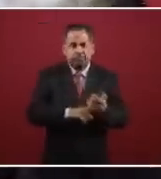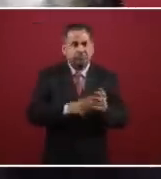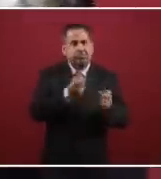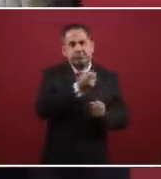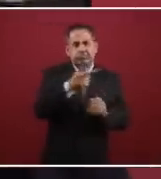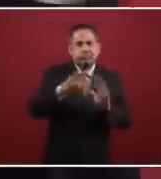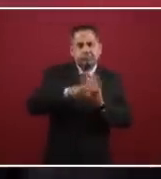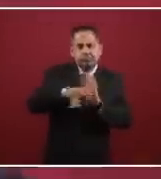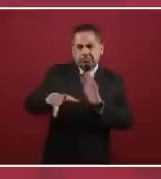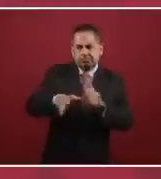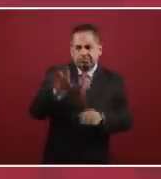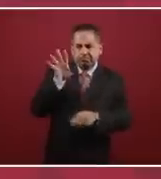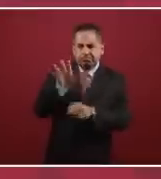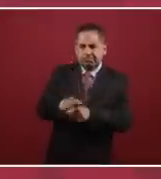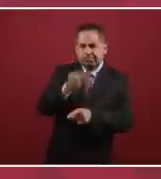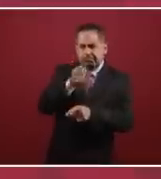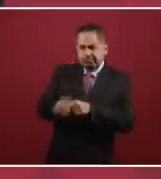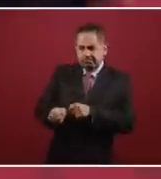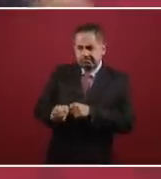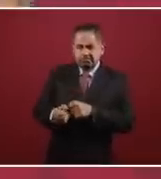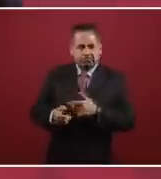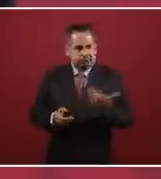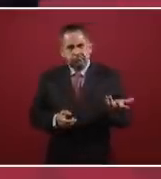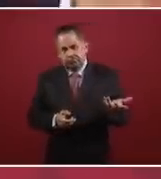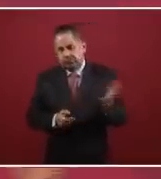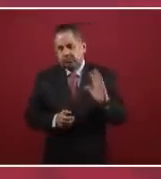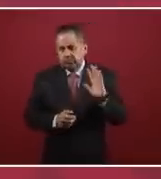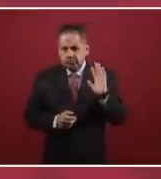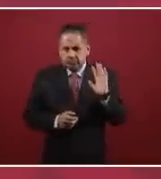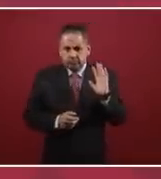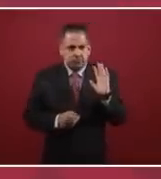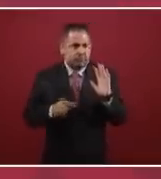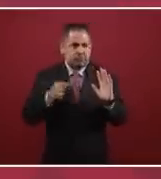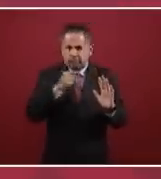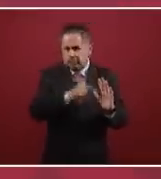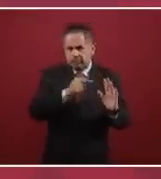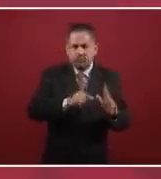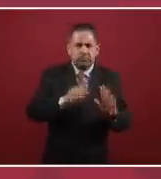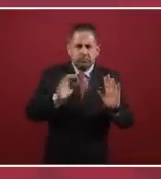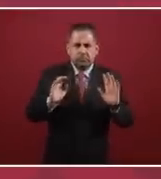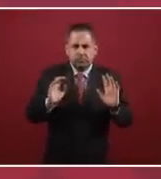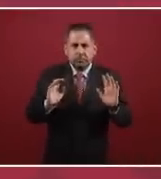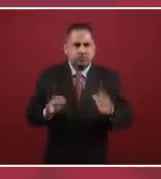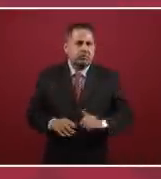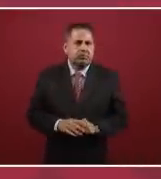periodistas golpeados. Eso tiene que